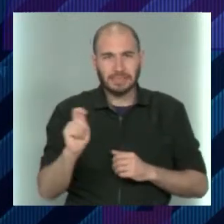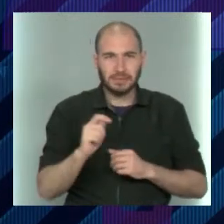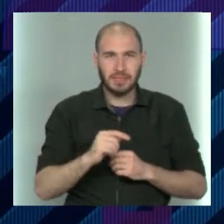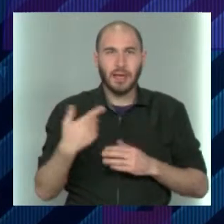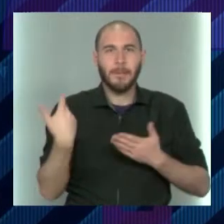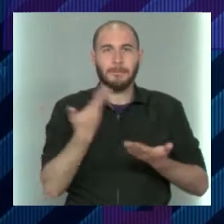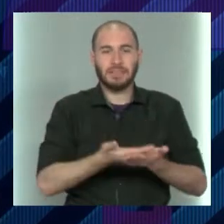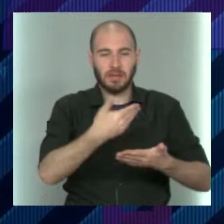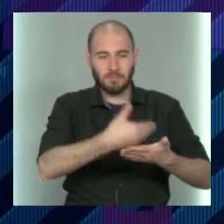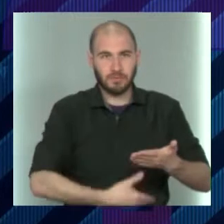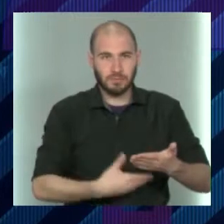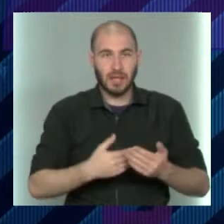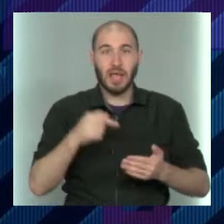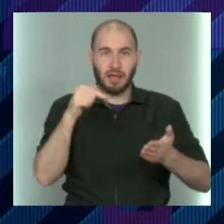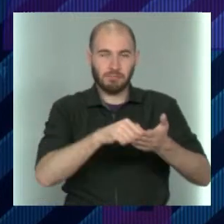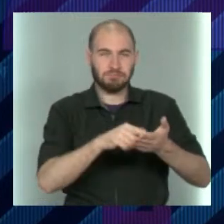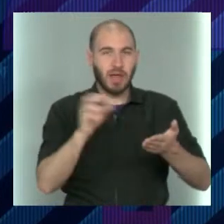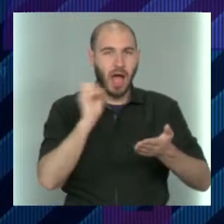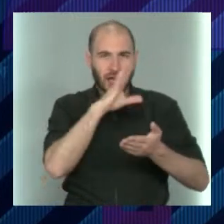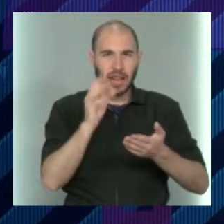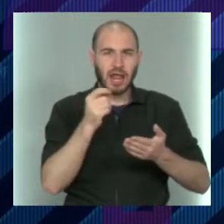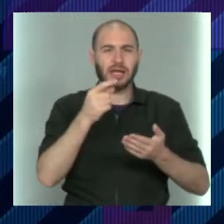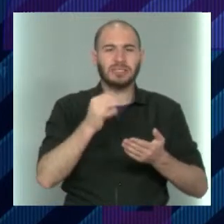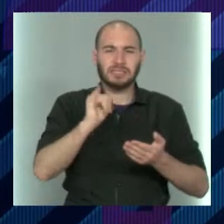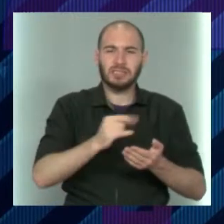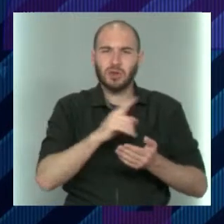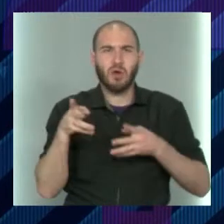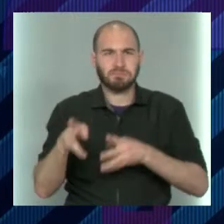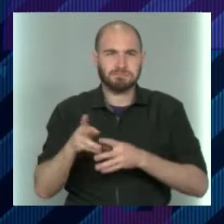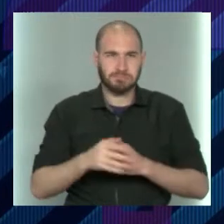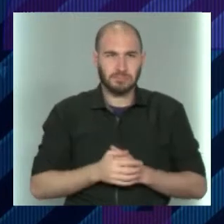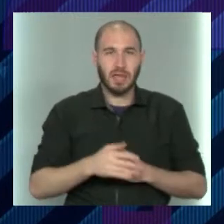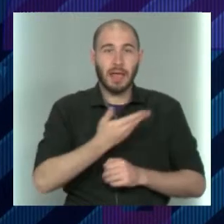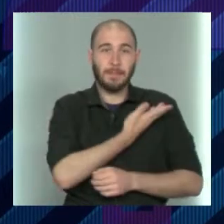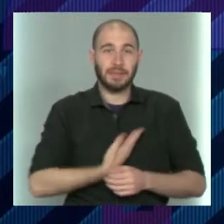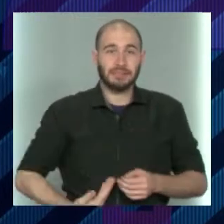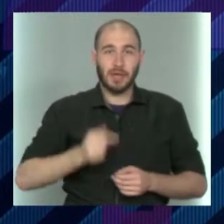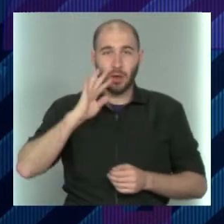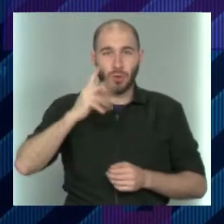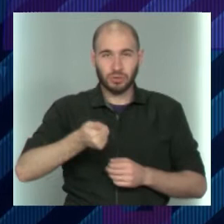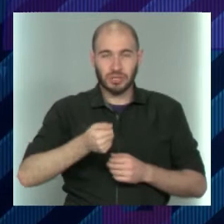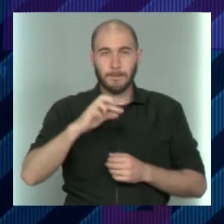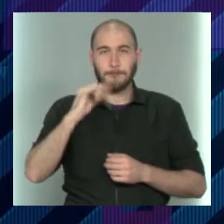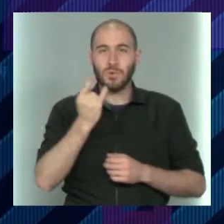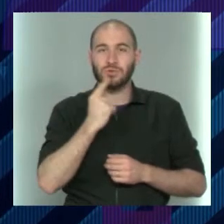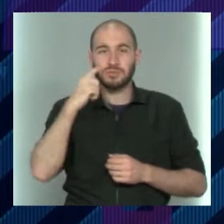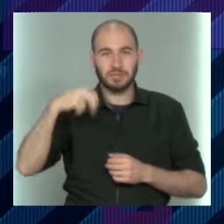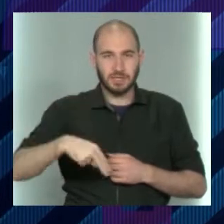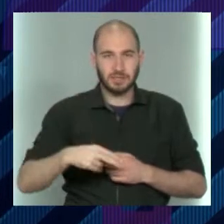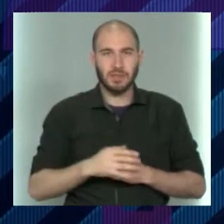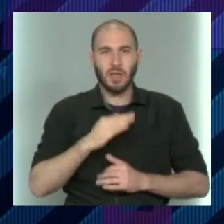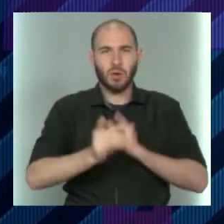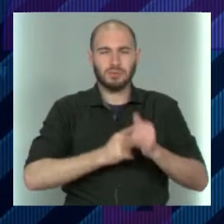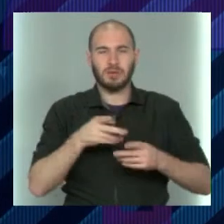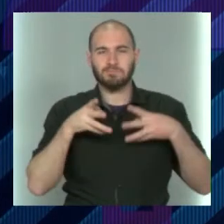para presentar su informe y en él aclararán si hubo o no un ataque. Por su parte, el presidente de Rusia, Vladimir Putin, calificó